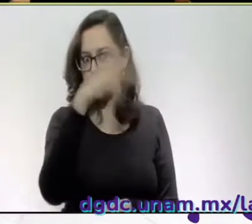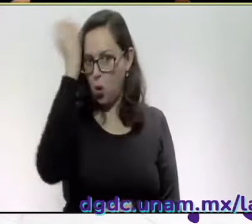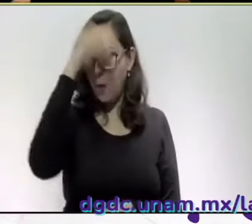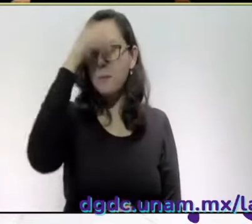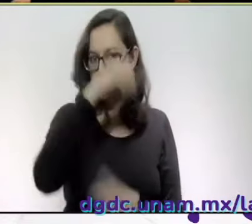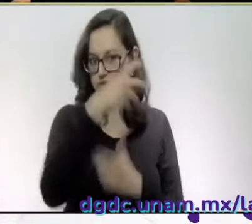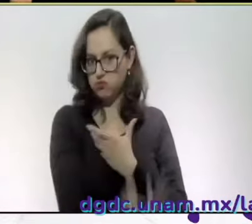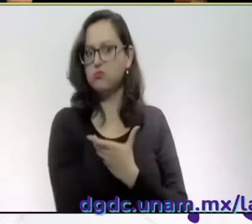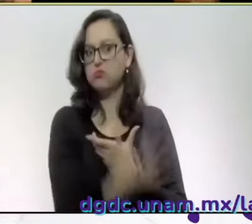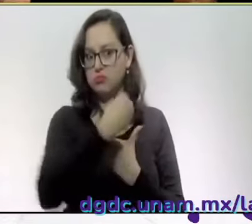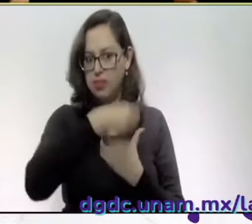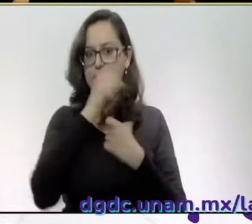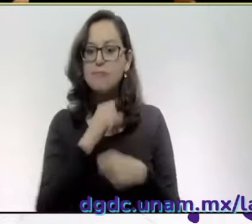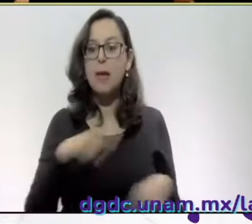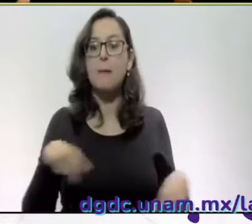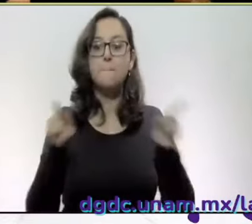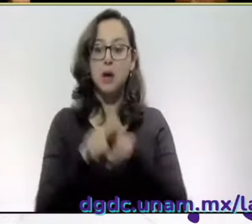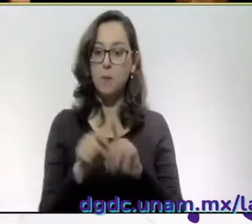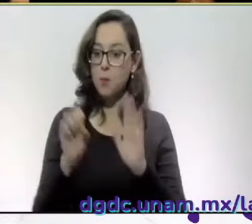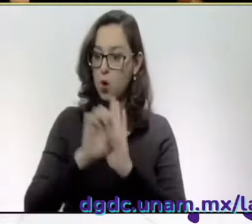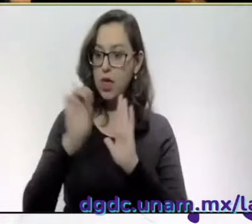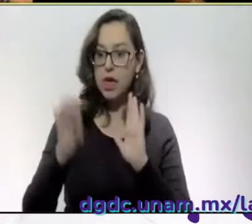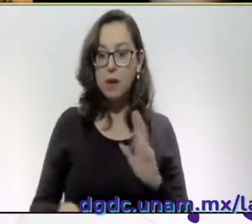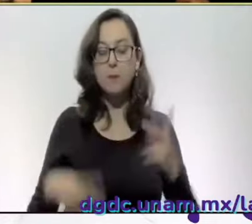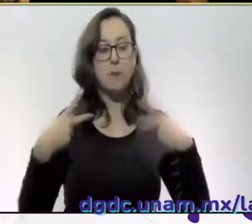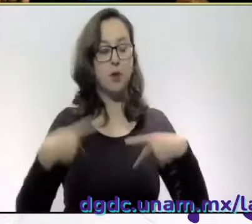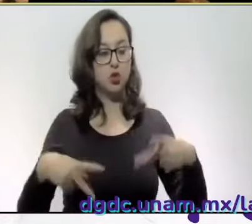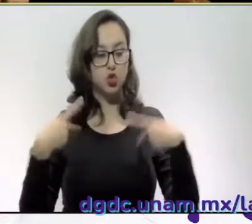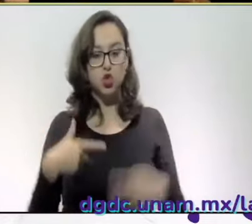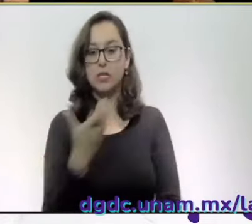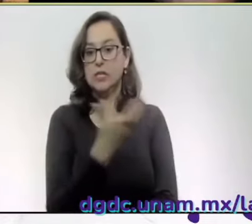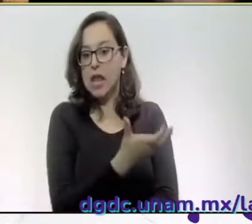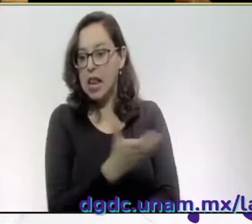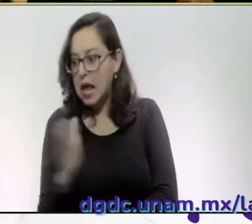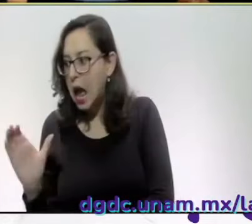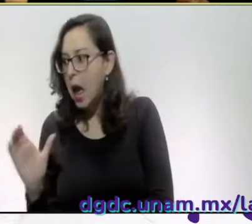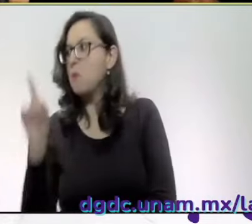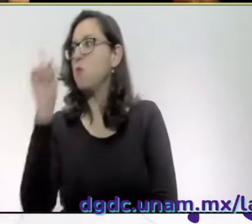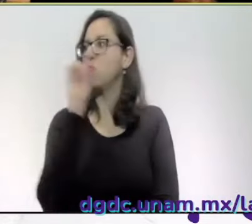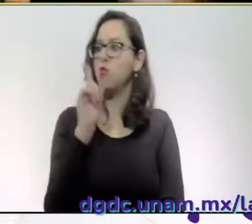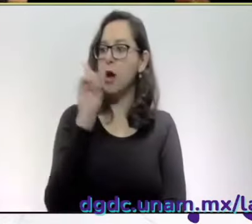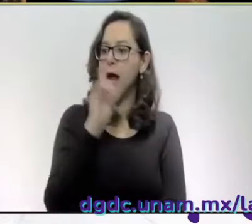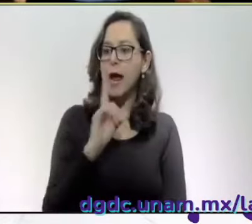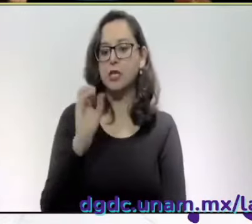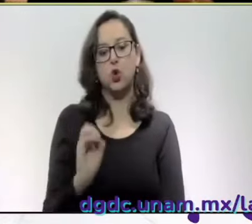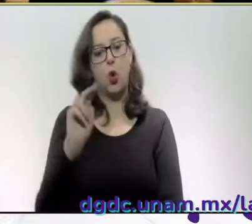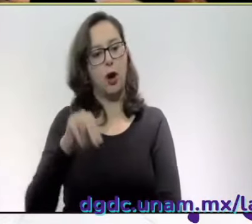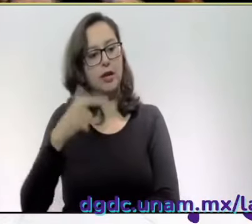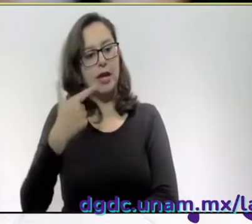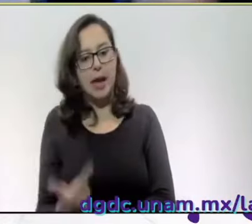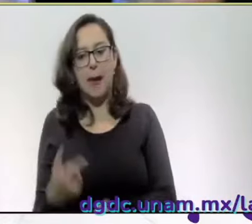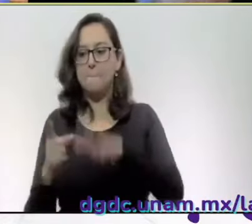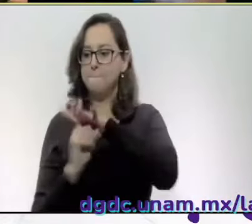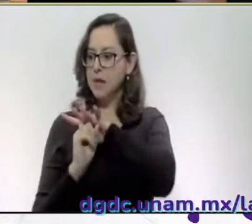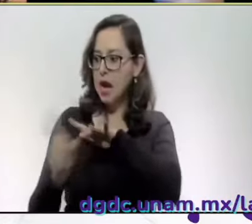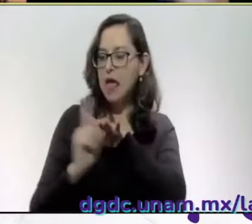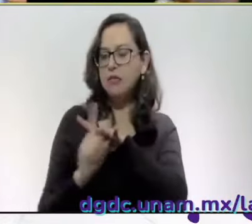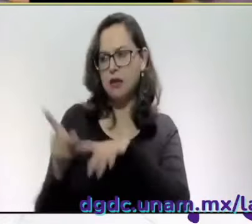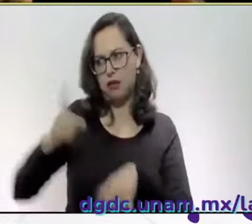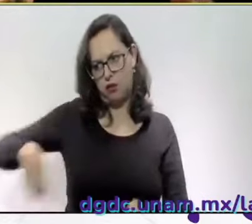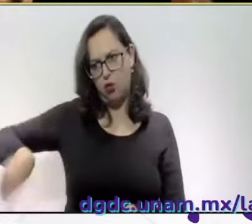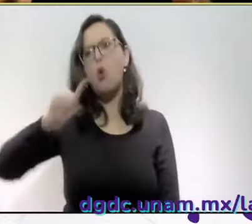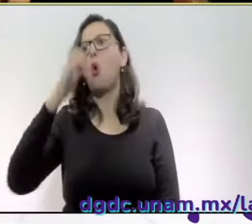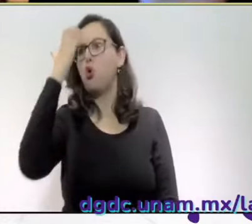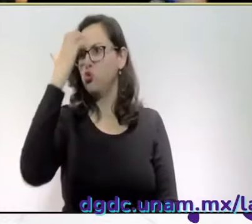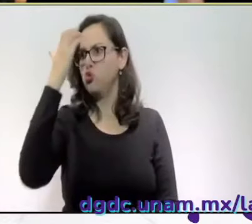fácil pensar en estos no expertos, ¿no? Campesinos, mujeres, ONGs, migrantes, ¿no? Que claramente,